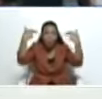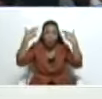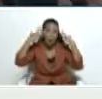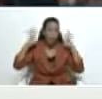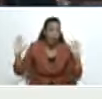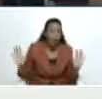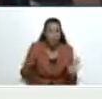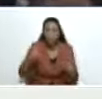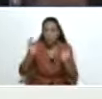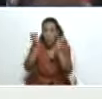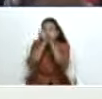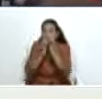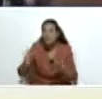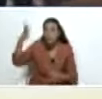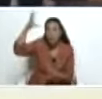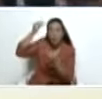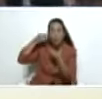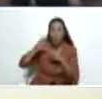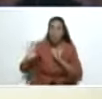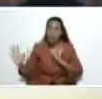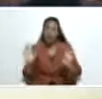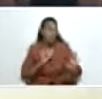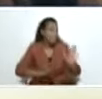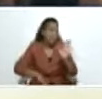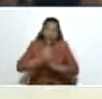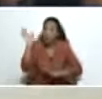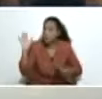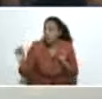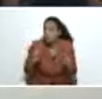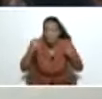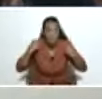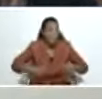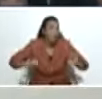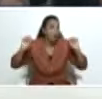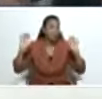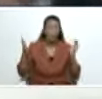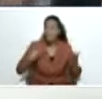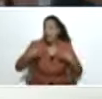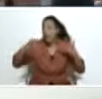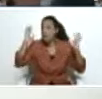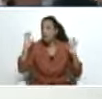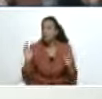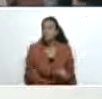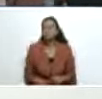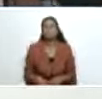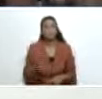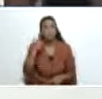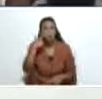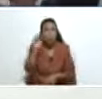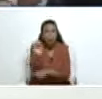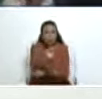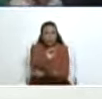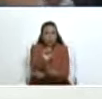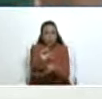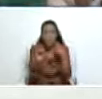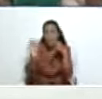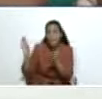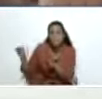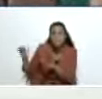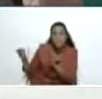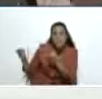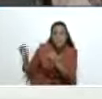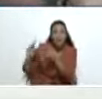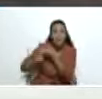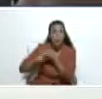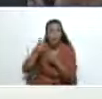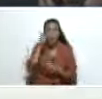Creador. Y aquí vamos, lo que vamos es para adelante. Y cuando yo vi a esa gente, yo le dije a Silvia, Silvia, Silvia